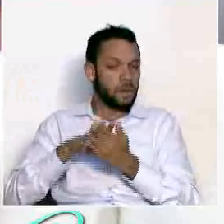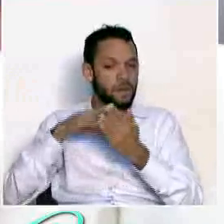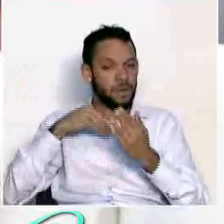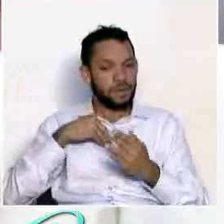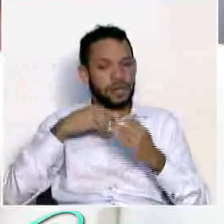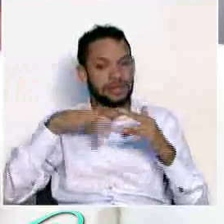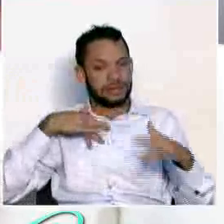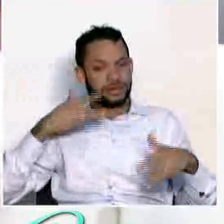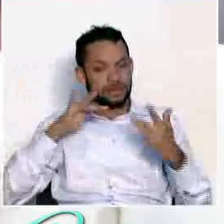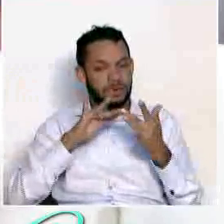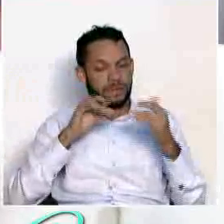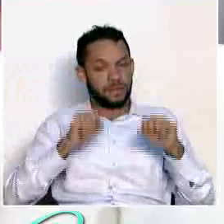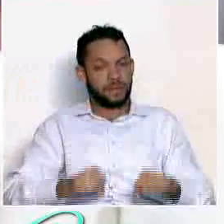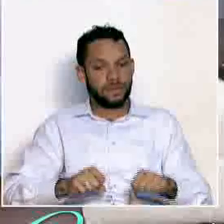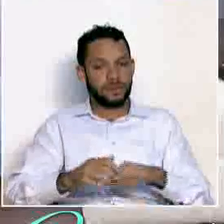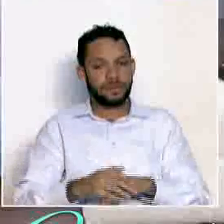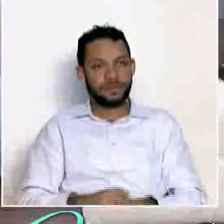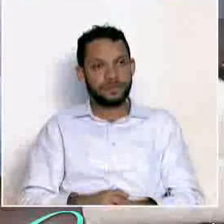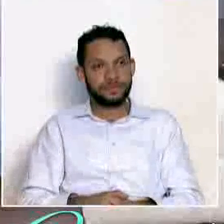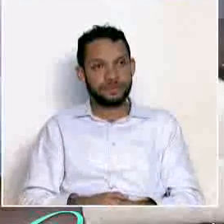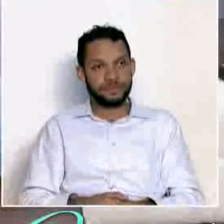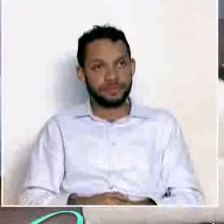es increíble realmente.